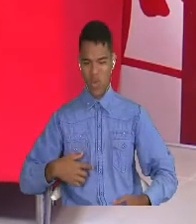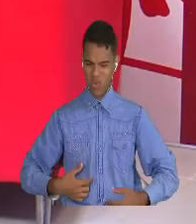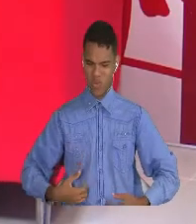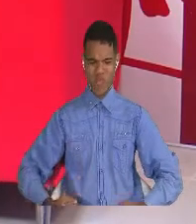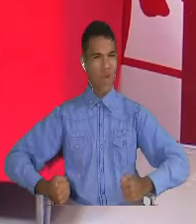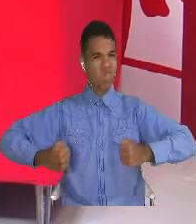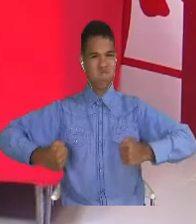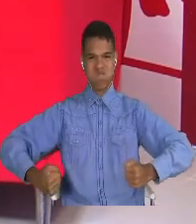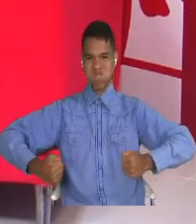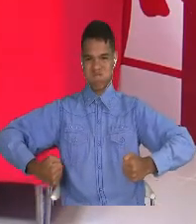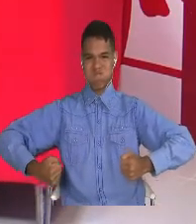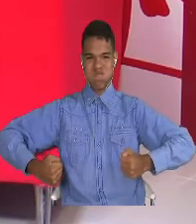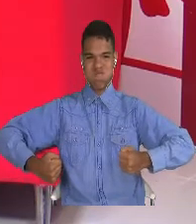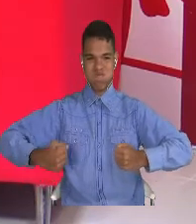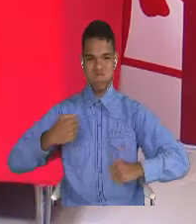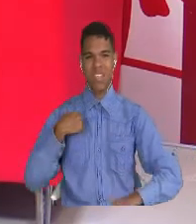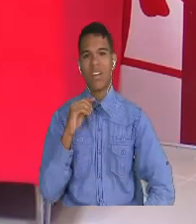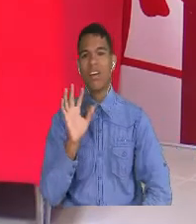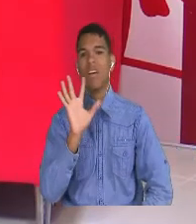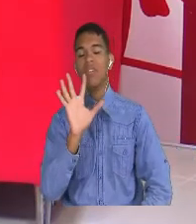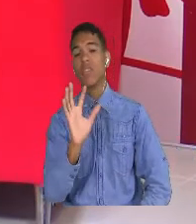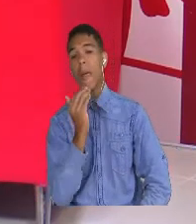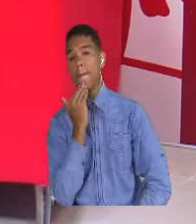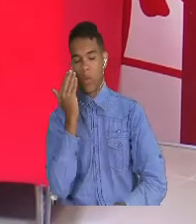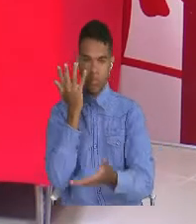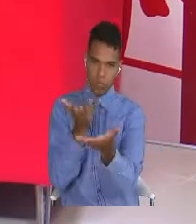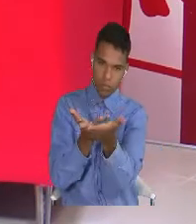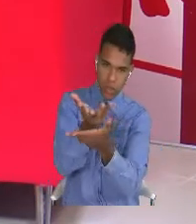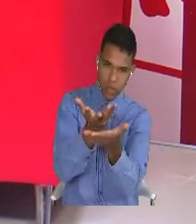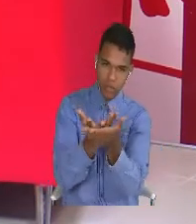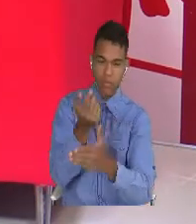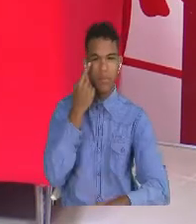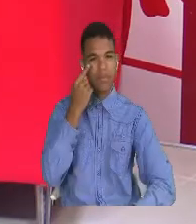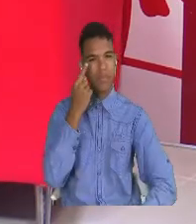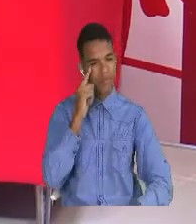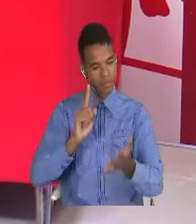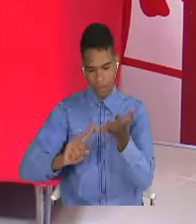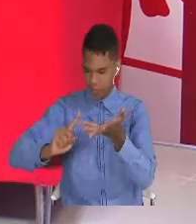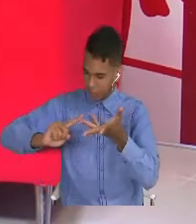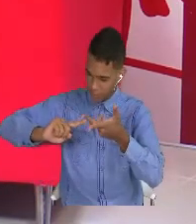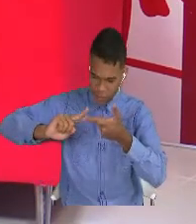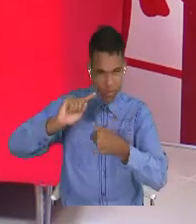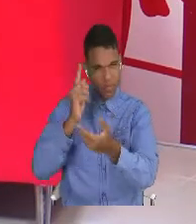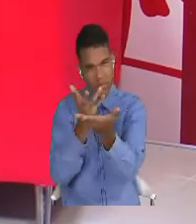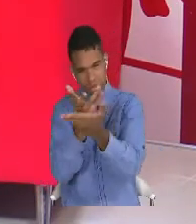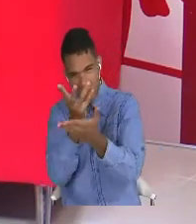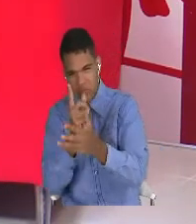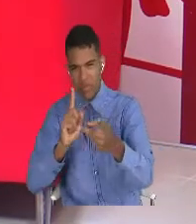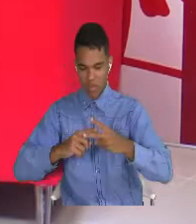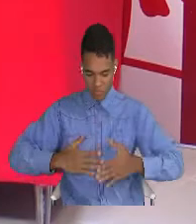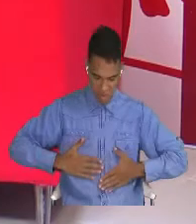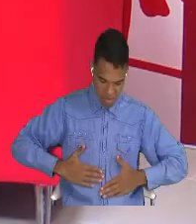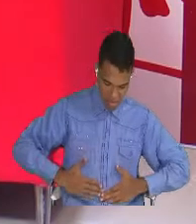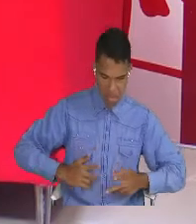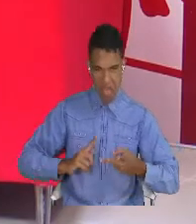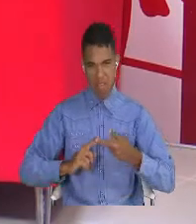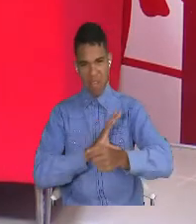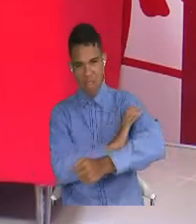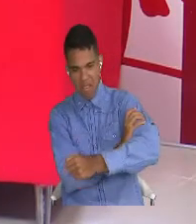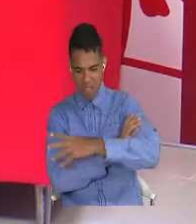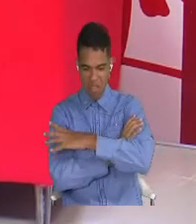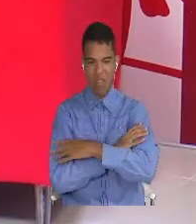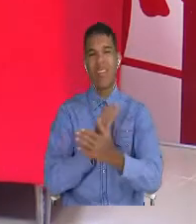yo les aconsejo, mira, tú estás como para hacerte una lipólisis láser y así mismo explico, tú estás para una abdominoplastia, eso es dependiendo el